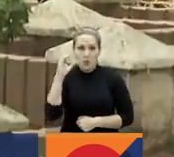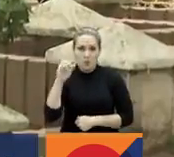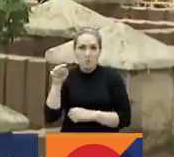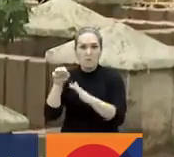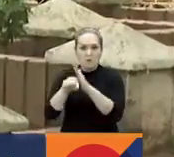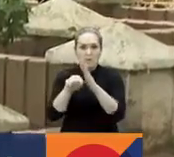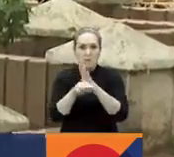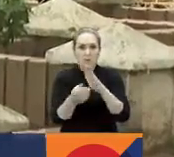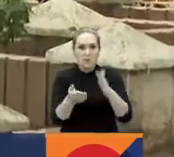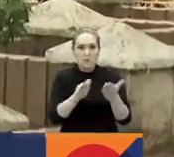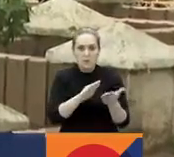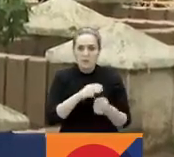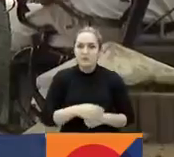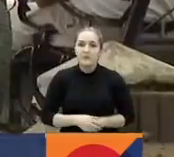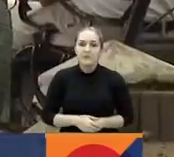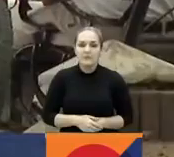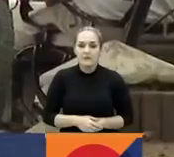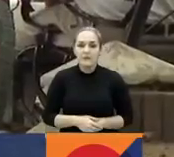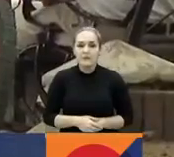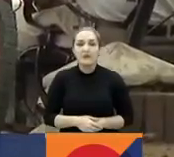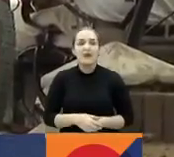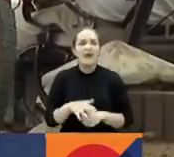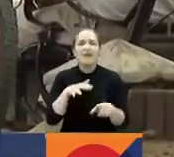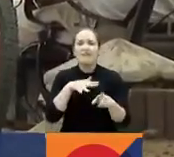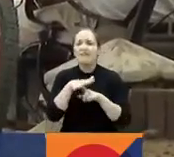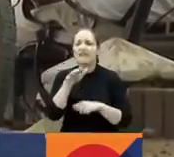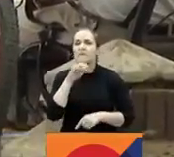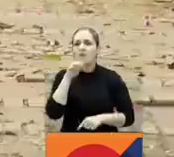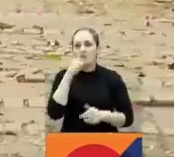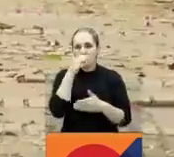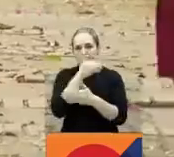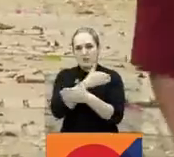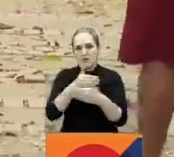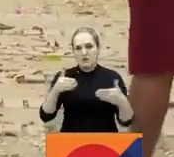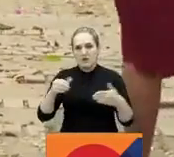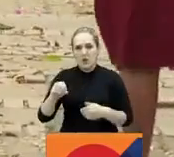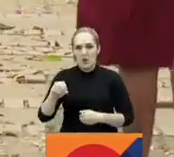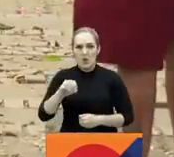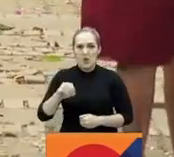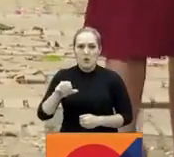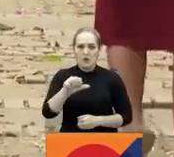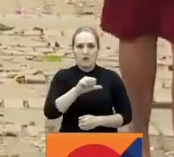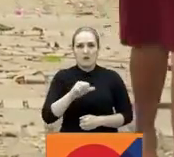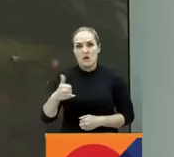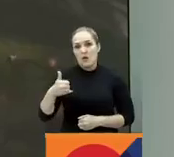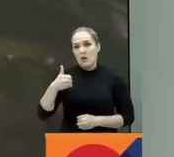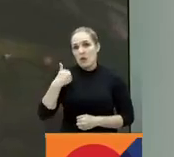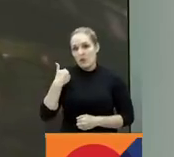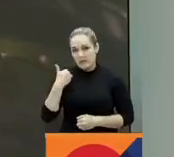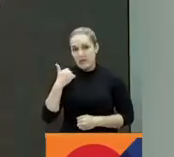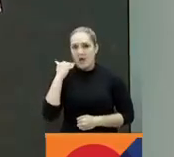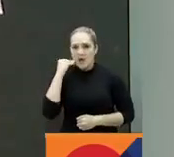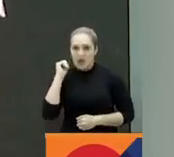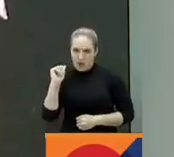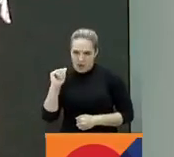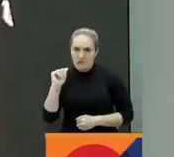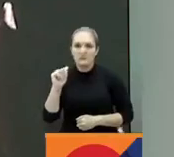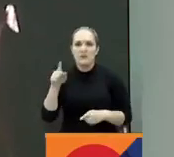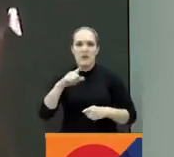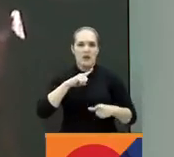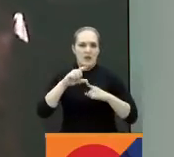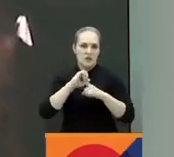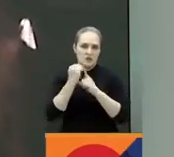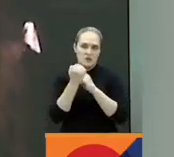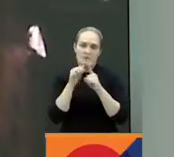La población en mayor riesgo de afectación serían los niños, niñas, adolescentes, mujeres y líderes sociales. En abril de